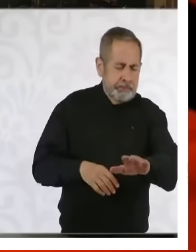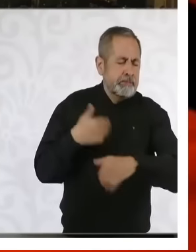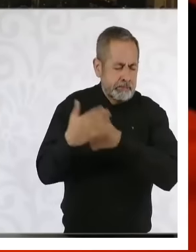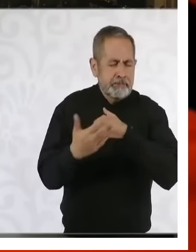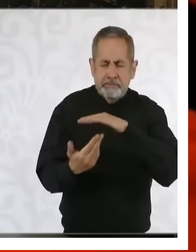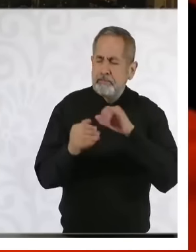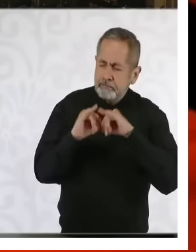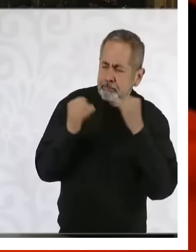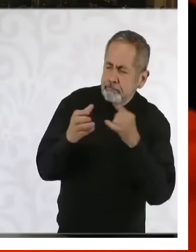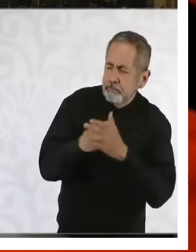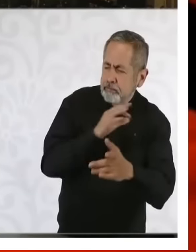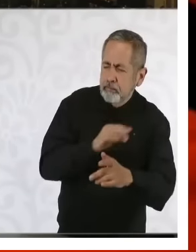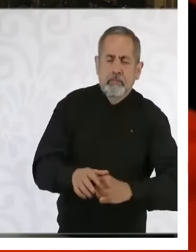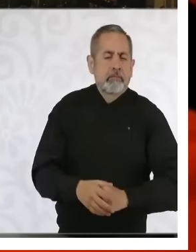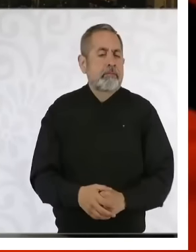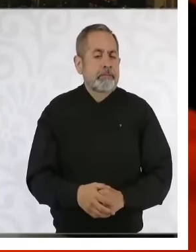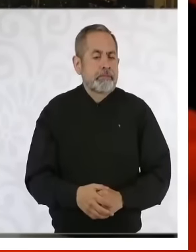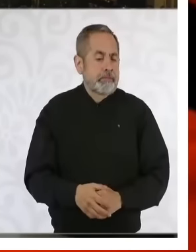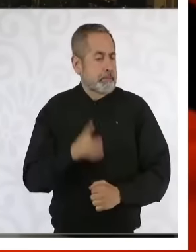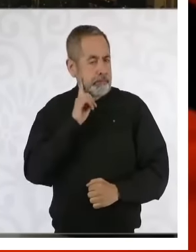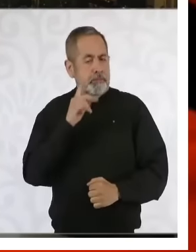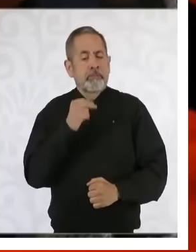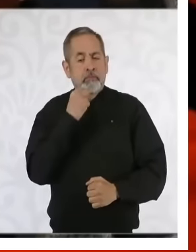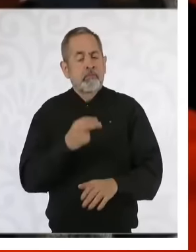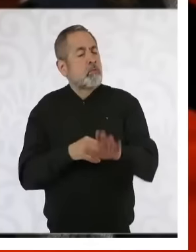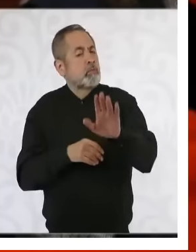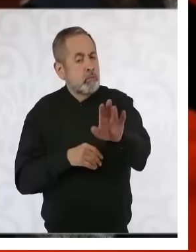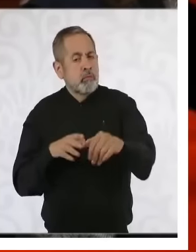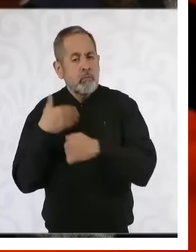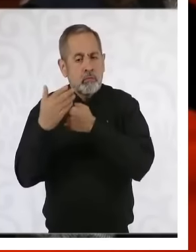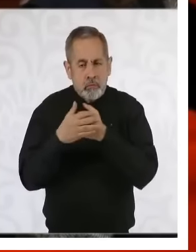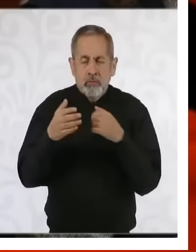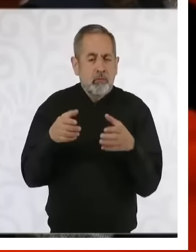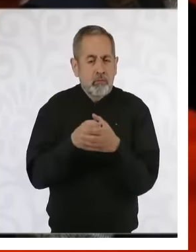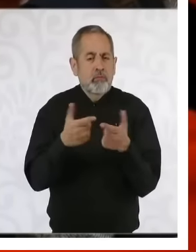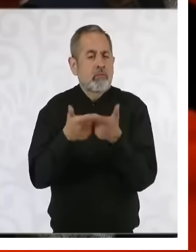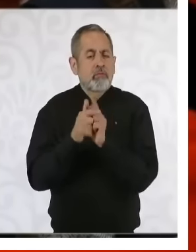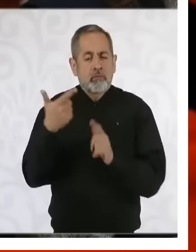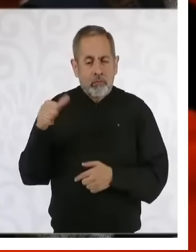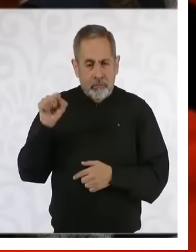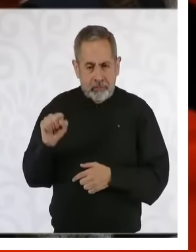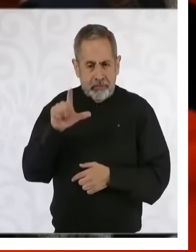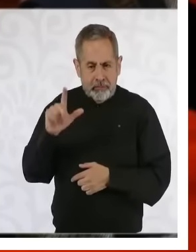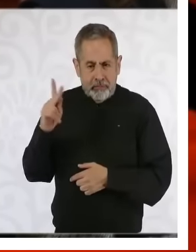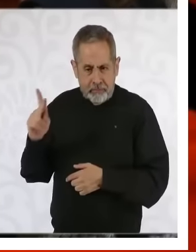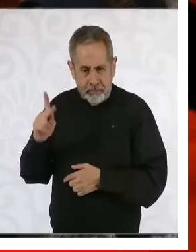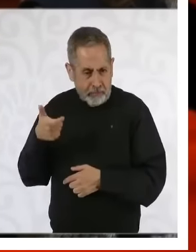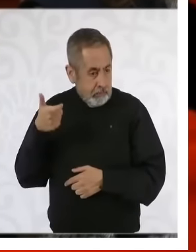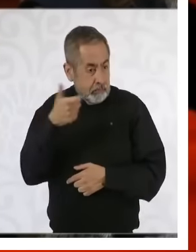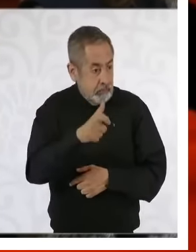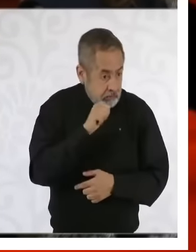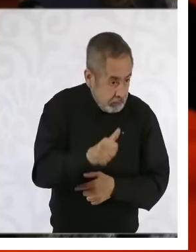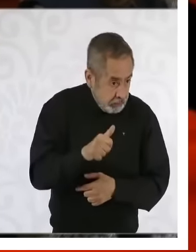Amexgas, de los gaseros, de piden liberar el precio del gas LP con un enfoque no, de subsidios. Eso sí, no. Dicen ellos que puede hacerse